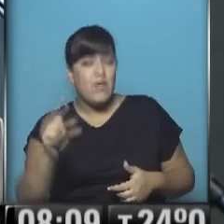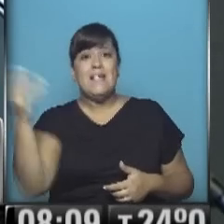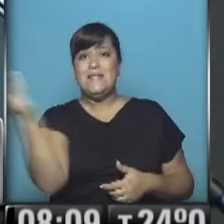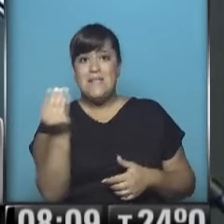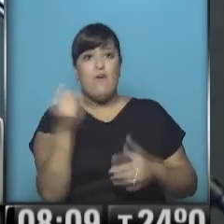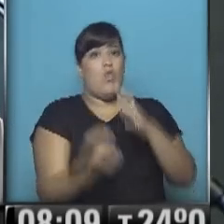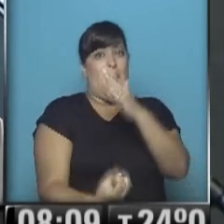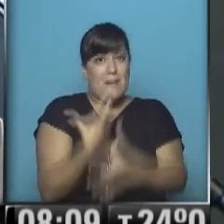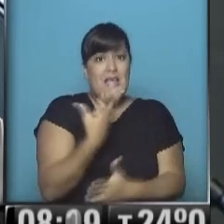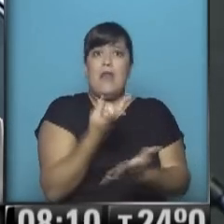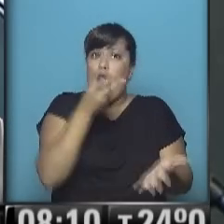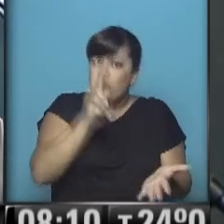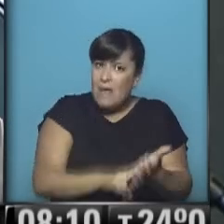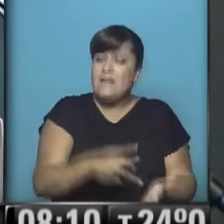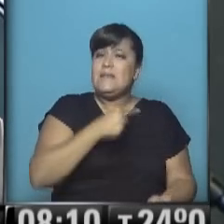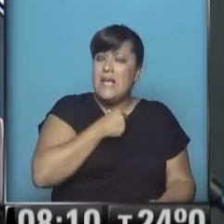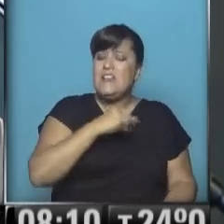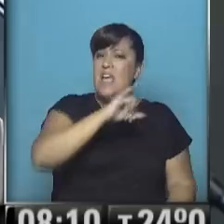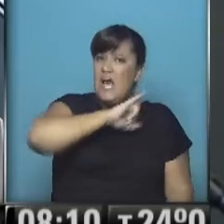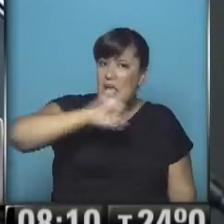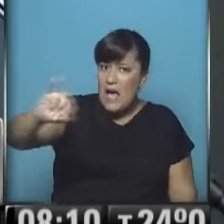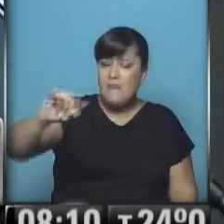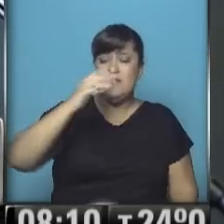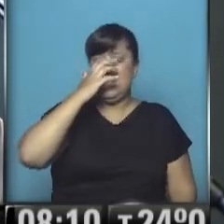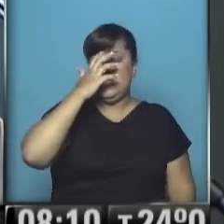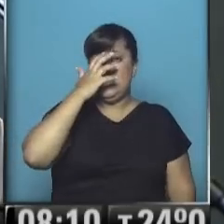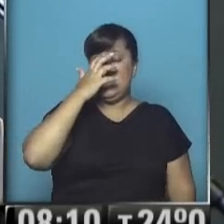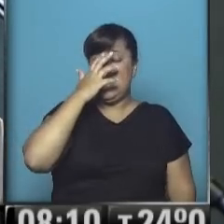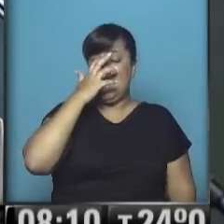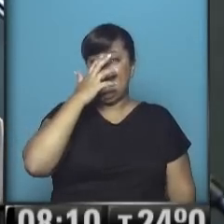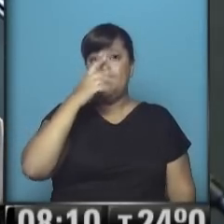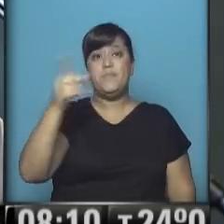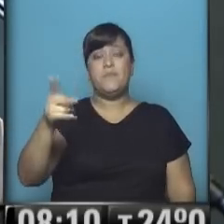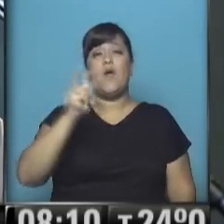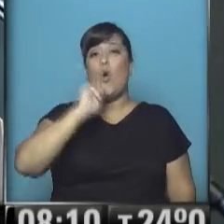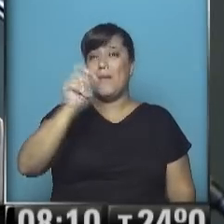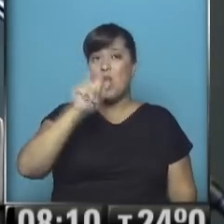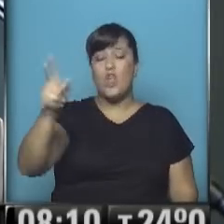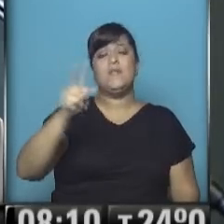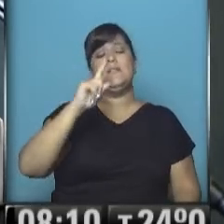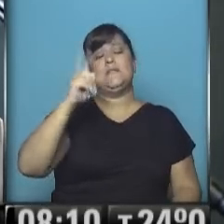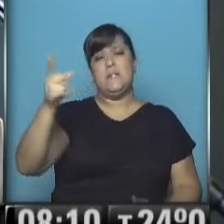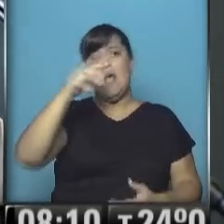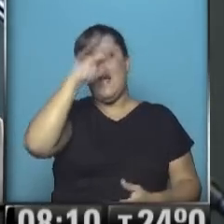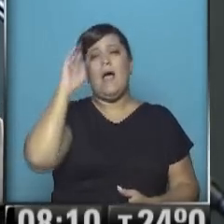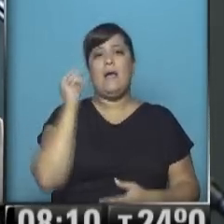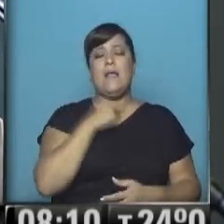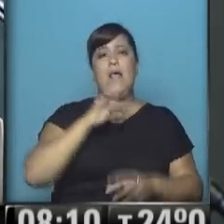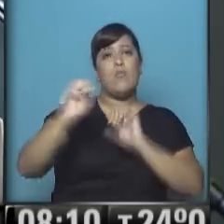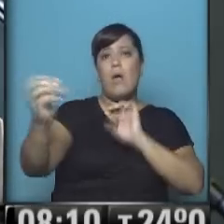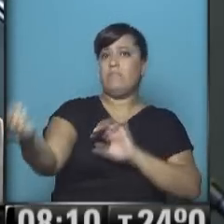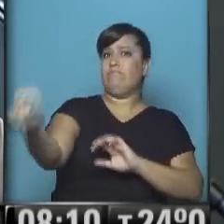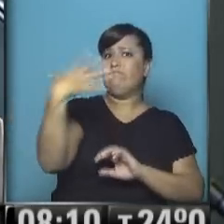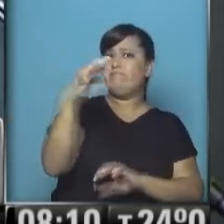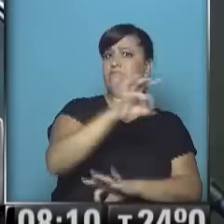nuevamente el intento de comunicarse, de acuerdo al informe de Grupo Ámbito, con el periodista por teléfono, mensaje, texto y WhatsApp, pero no hubo